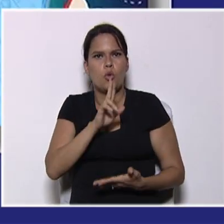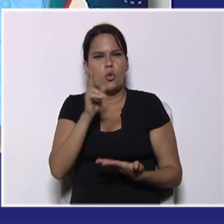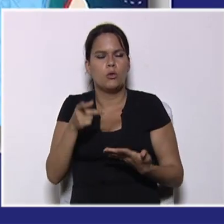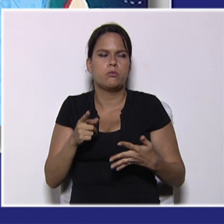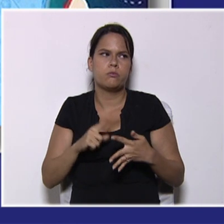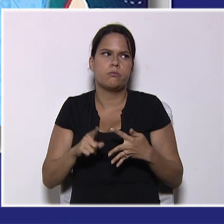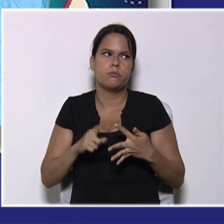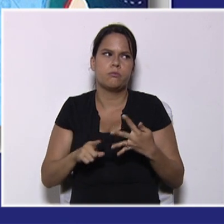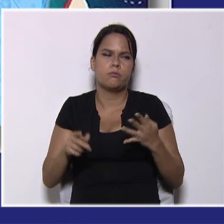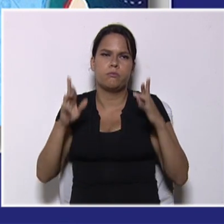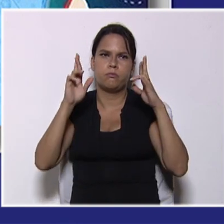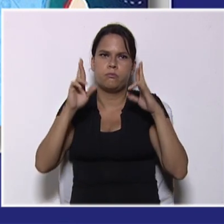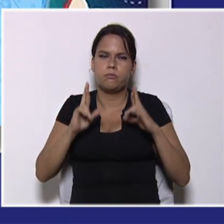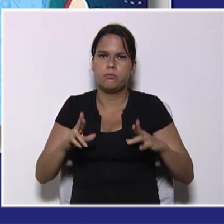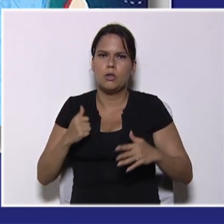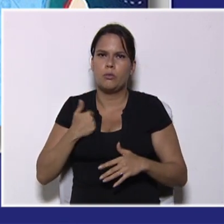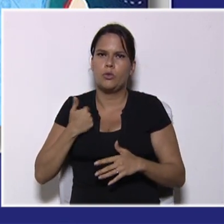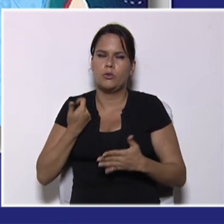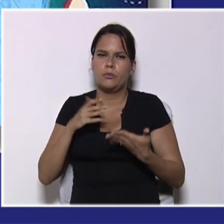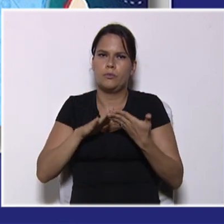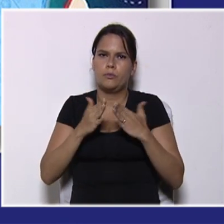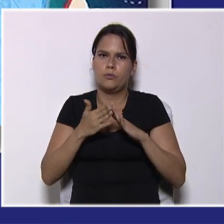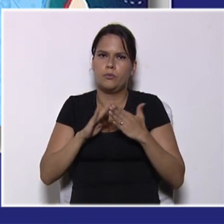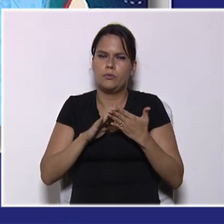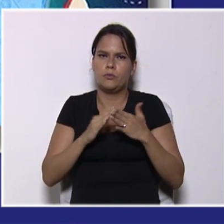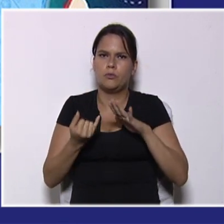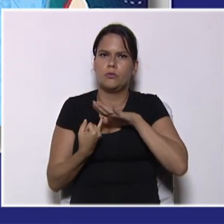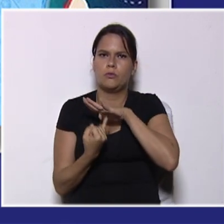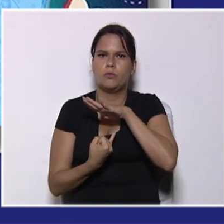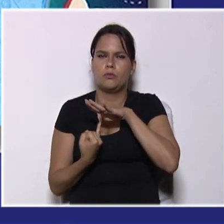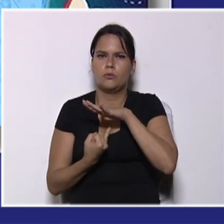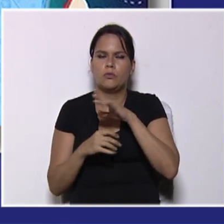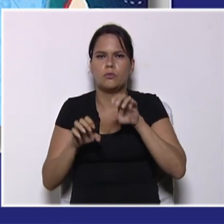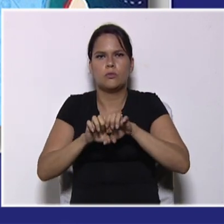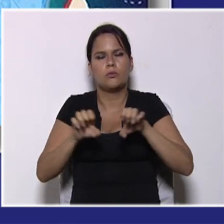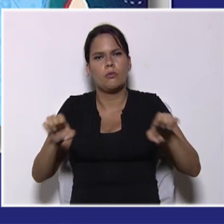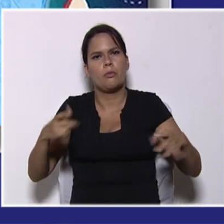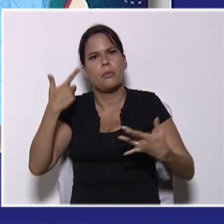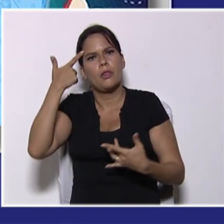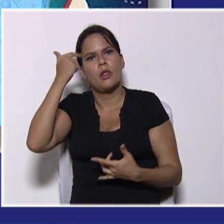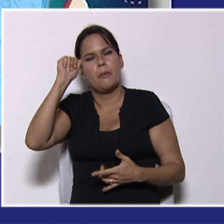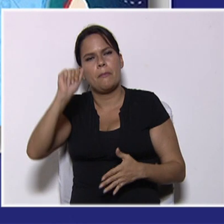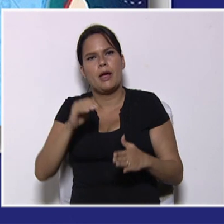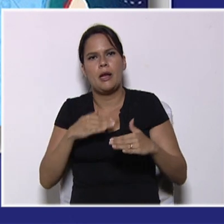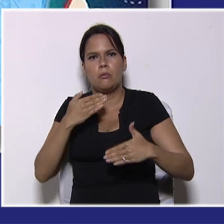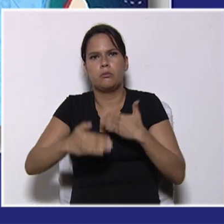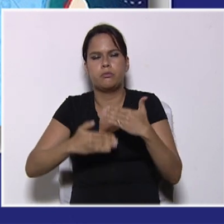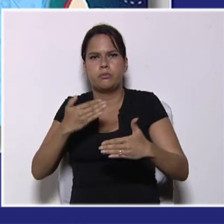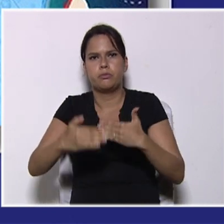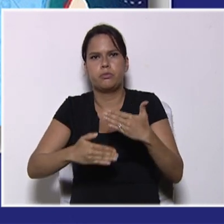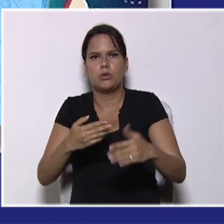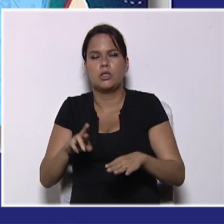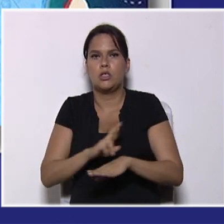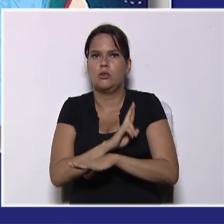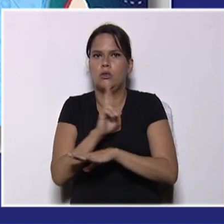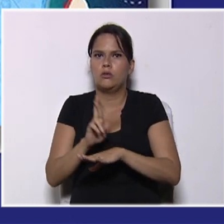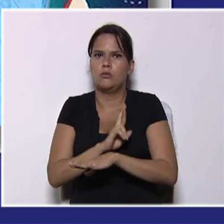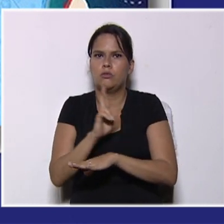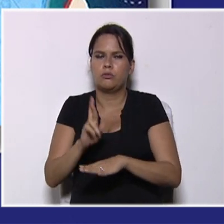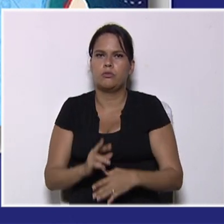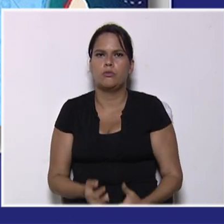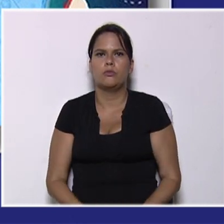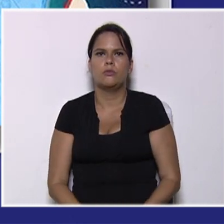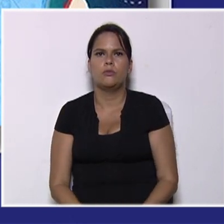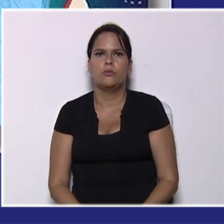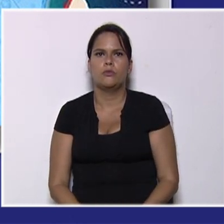puedan aprovechar desde su comunidad o en sus instituciones educativas para procesos de reciclaje o de recuperación de material, que es eso que